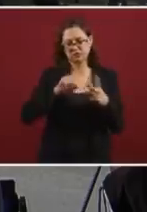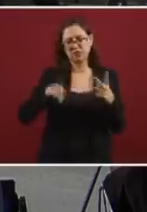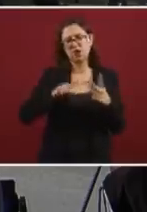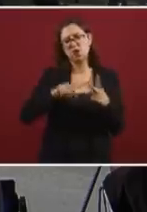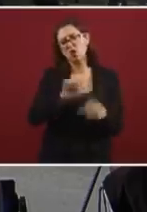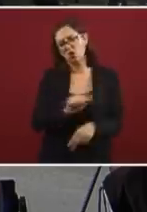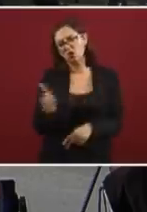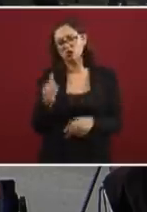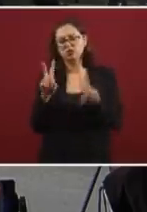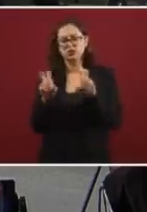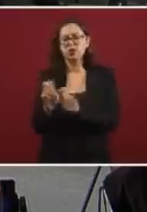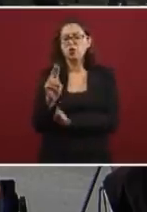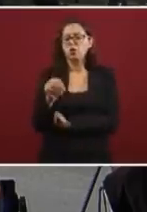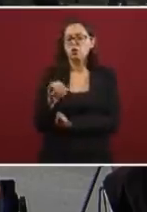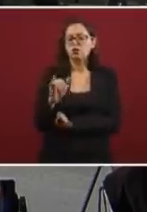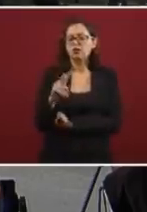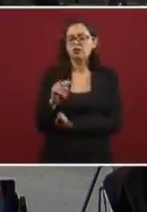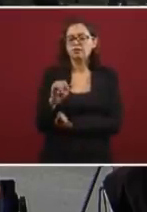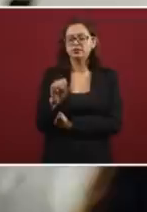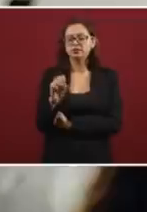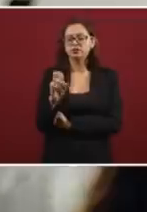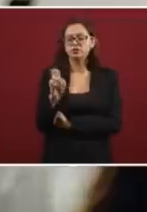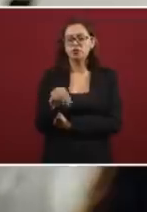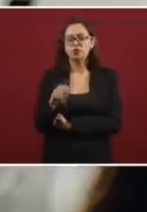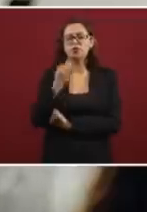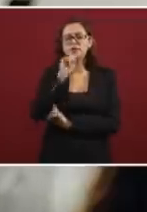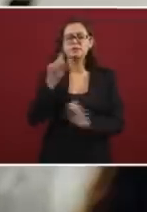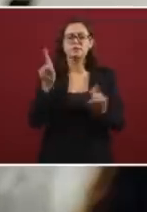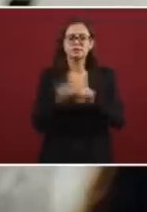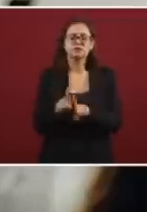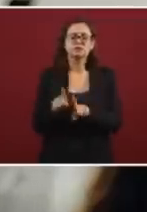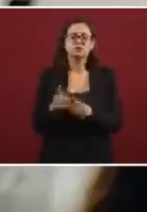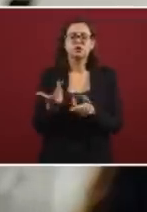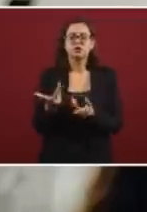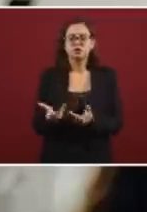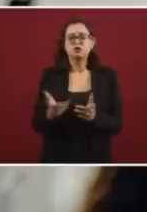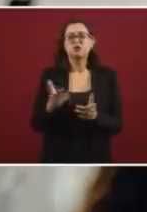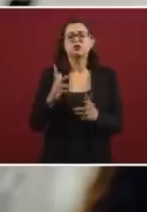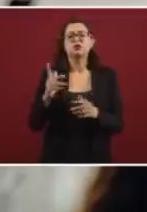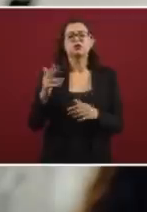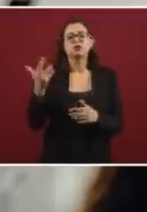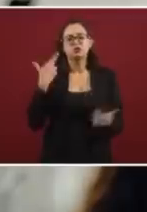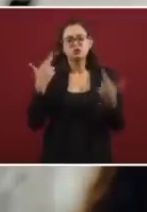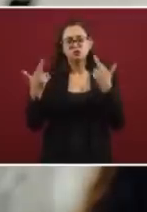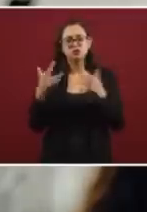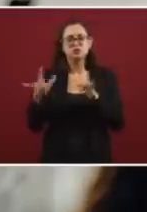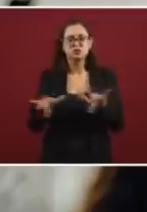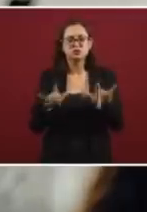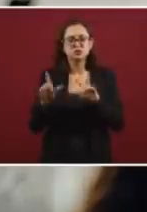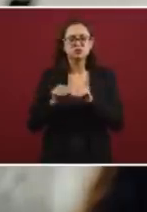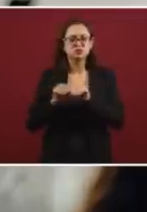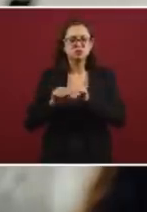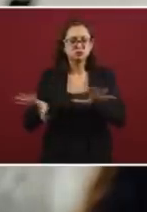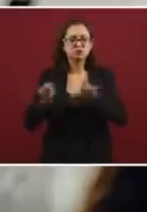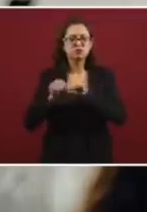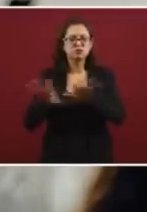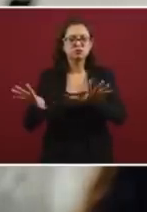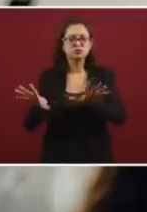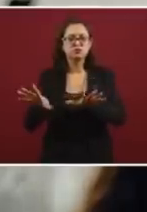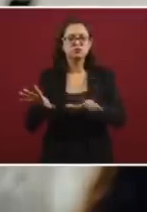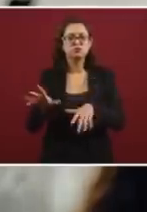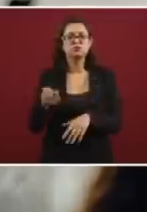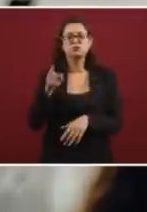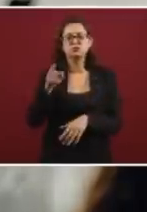univision y también en otros medios lo han publicado hemos publicado en los últimos días una serie de audios obtenidos por nosotros de